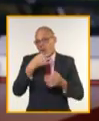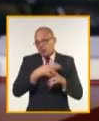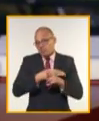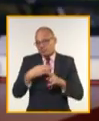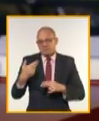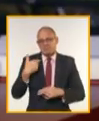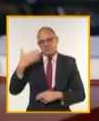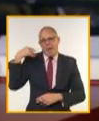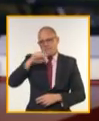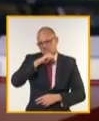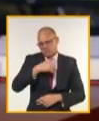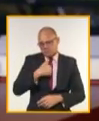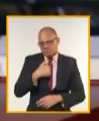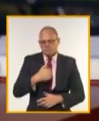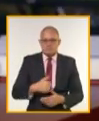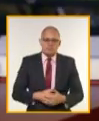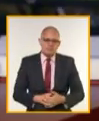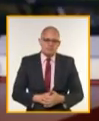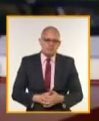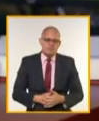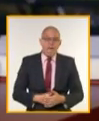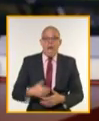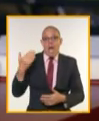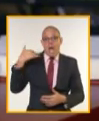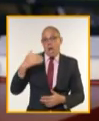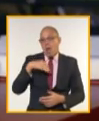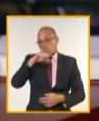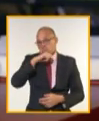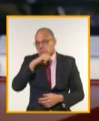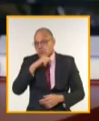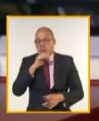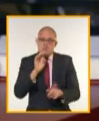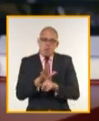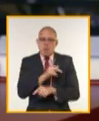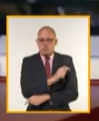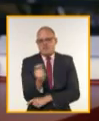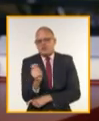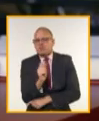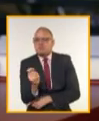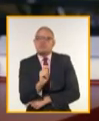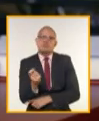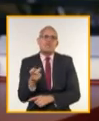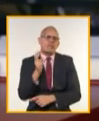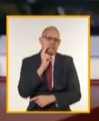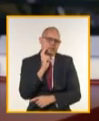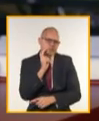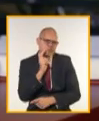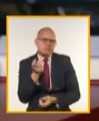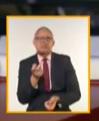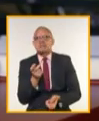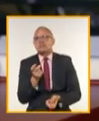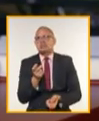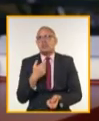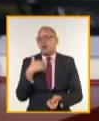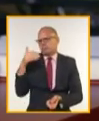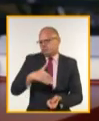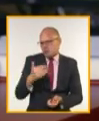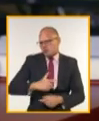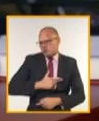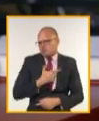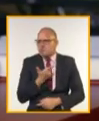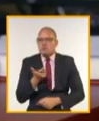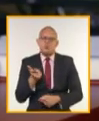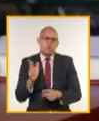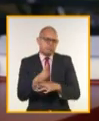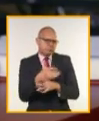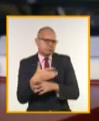clases, ya sea participando en actividades culturales. Formó parte de